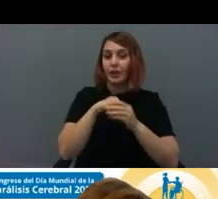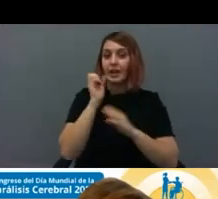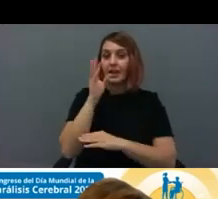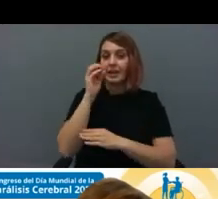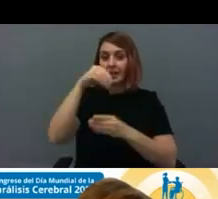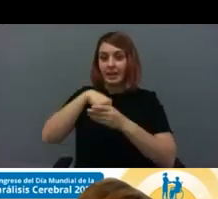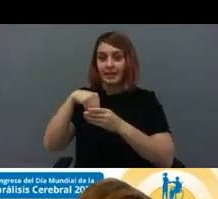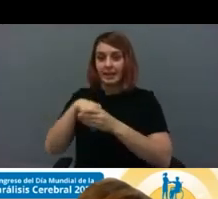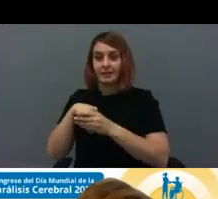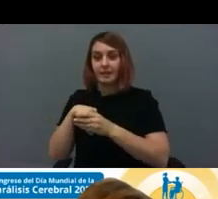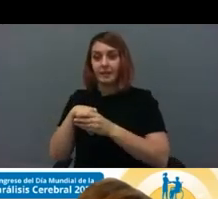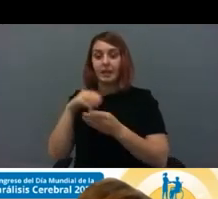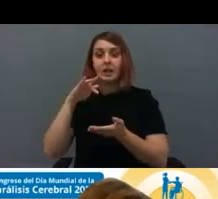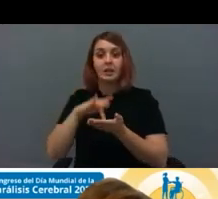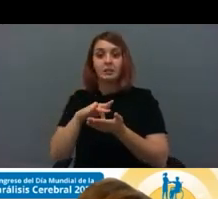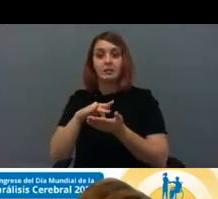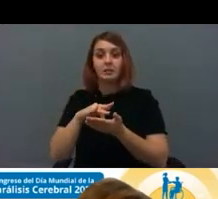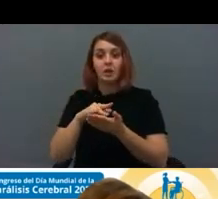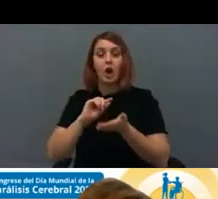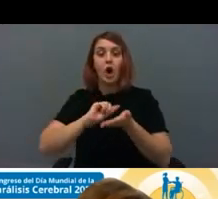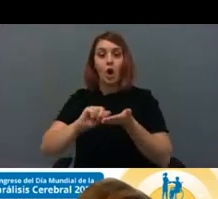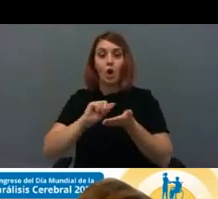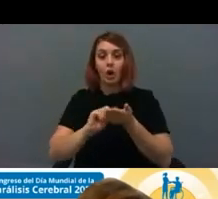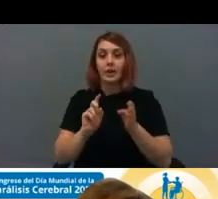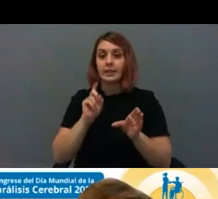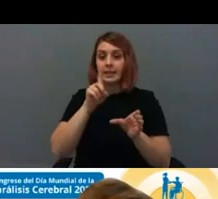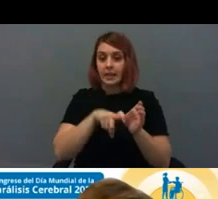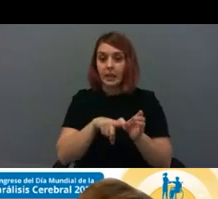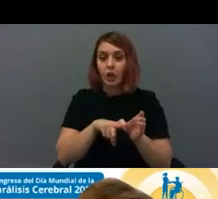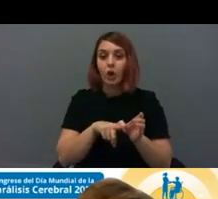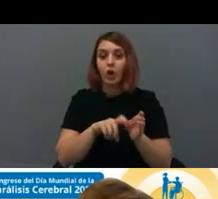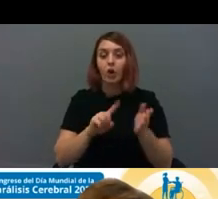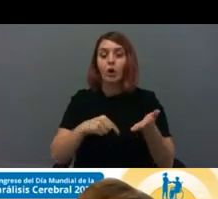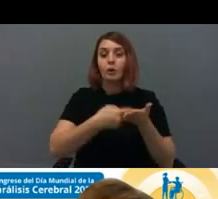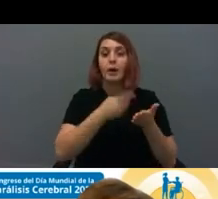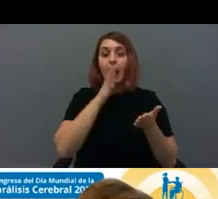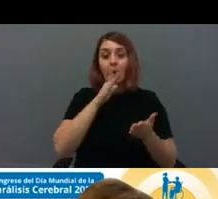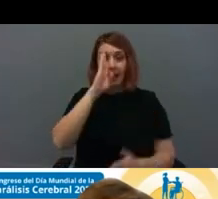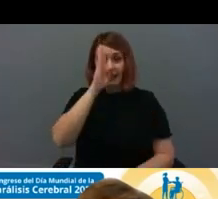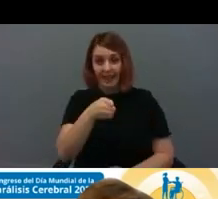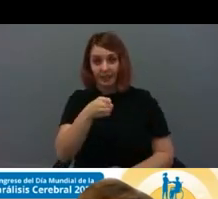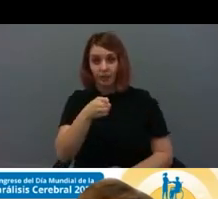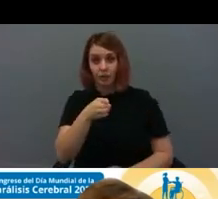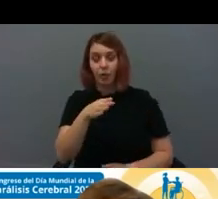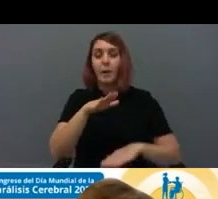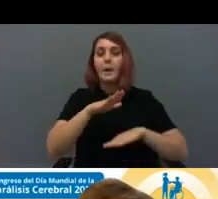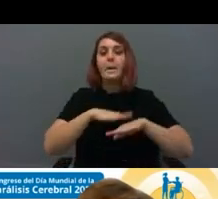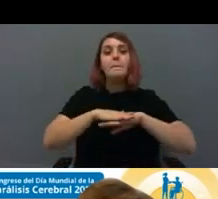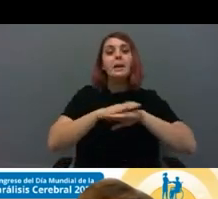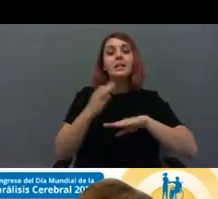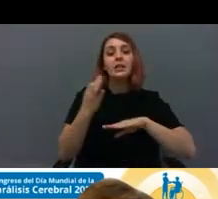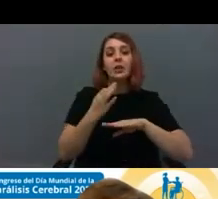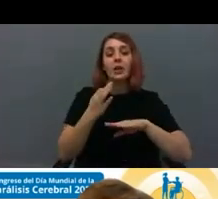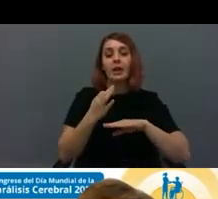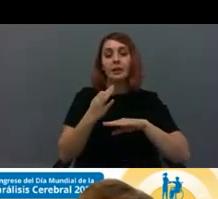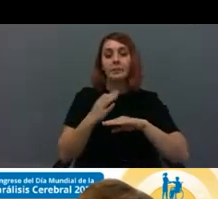intervenciones formuladas en las hojas de inscripción y ahora en el directo, es clave hacer público